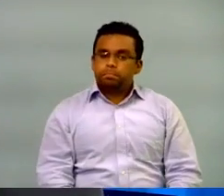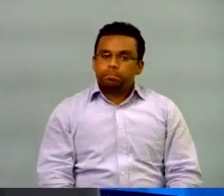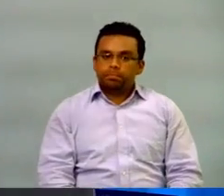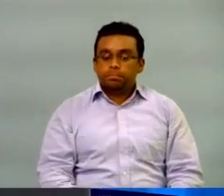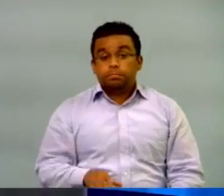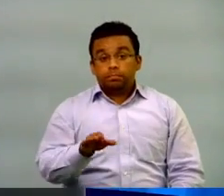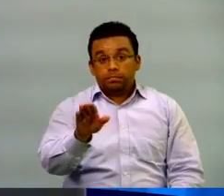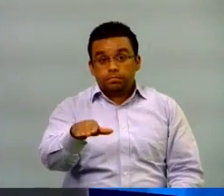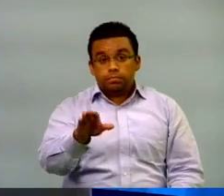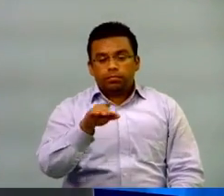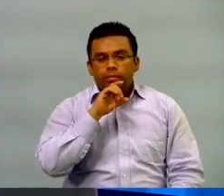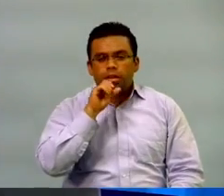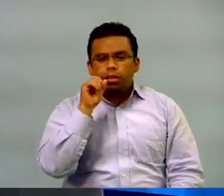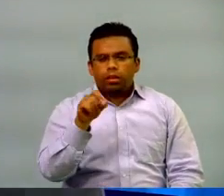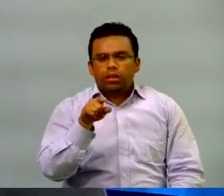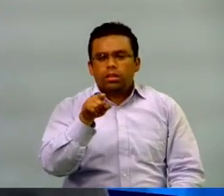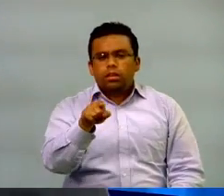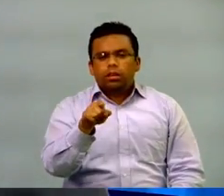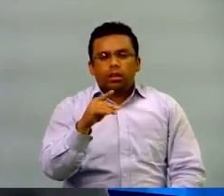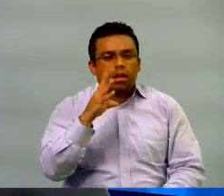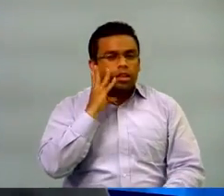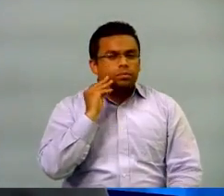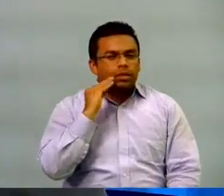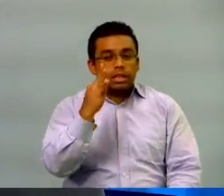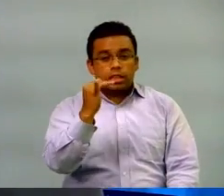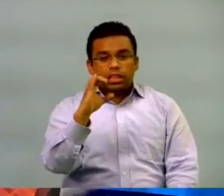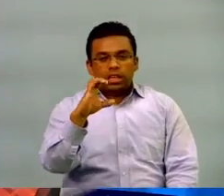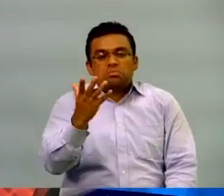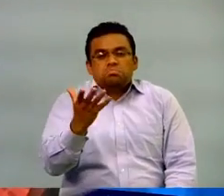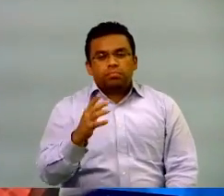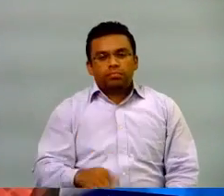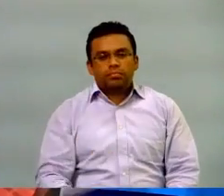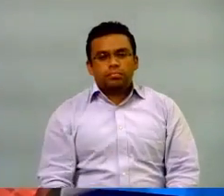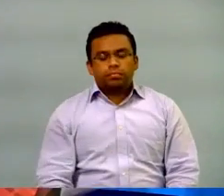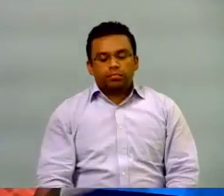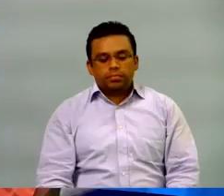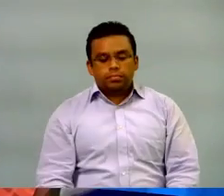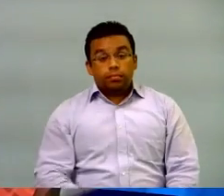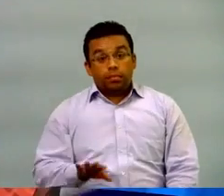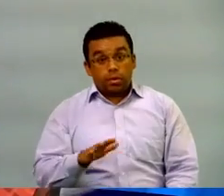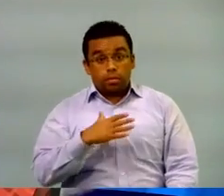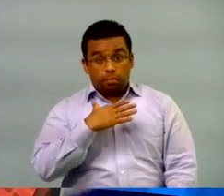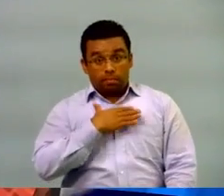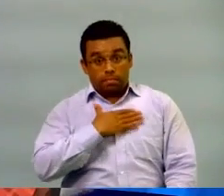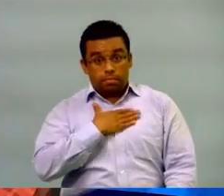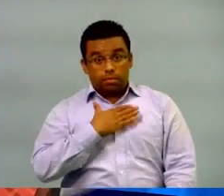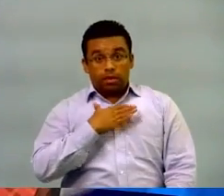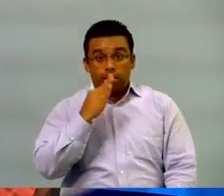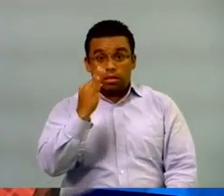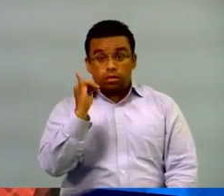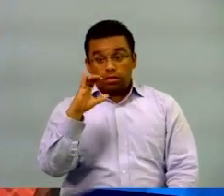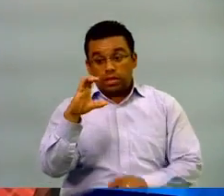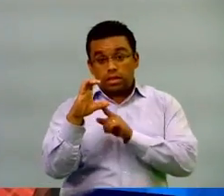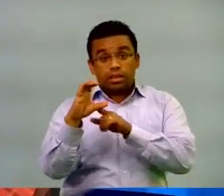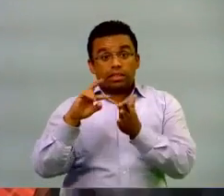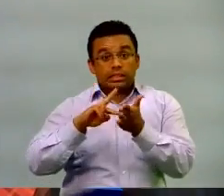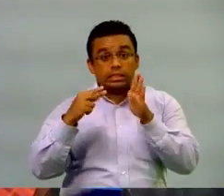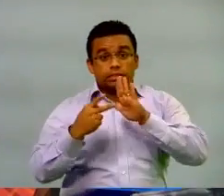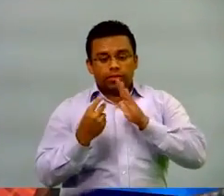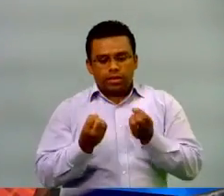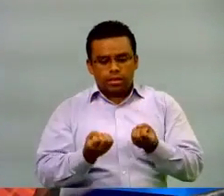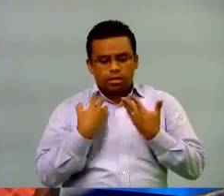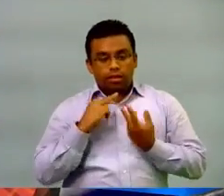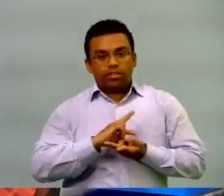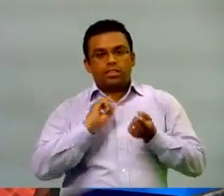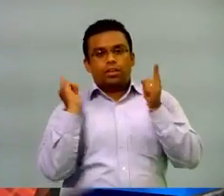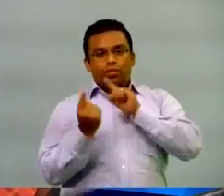qué es una experiencia TIC en educación? Definitivamente una experiencia TIC es una experiencia de transformación. Pienso que